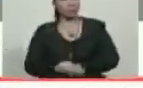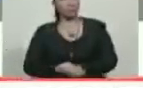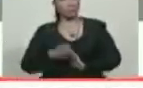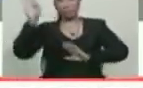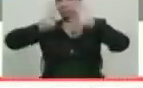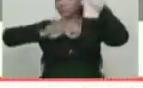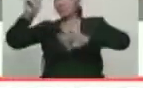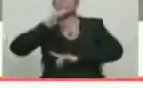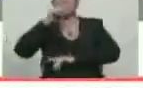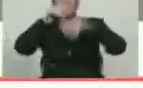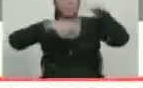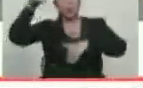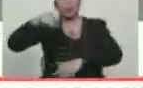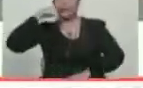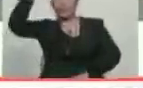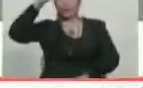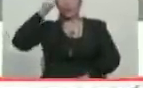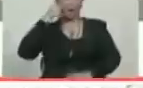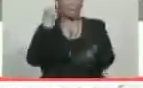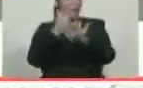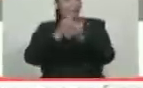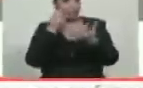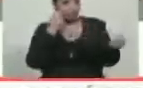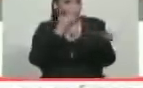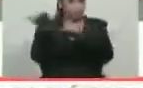Levanten la mano los que votamos por Nicolás, a ver.